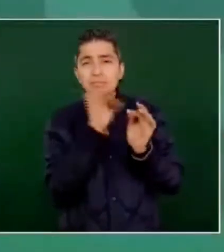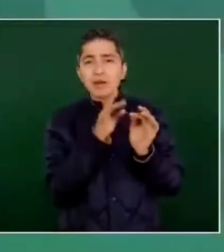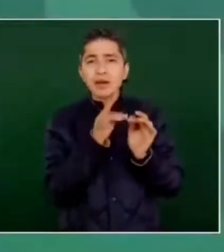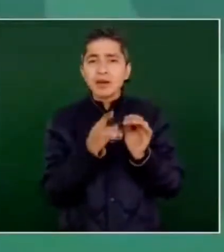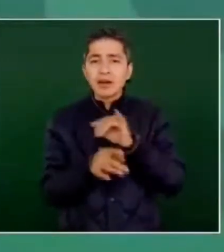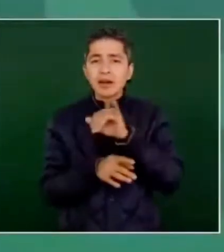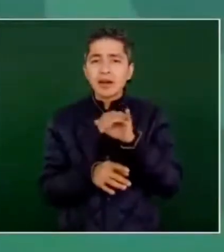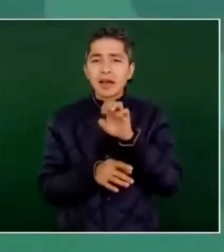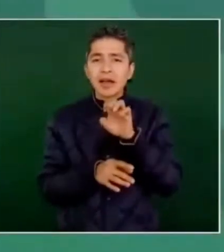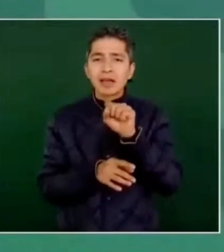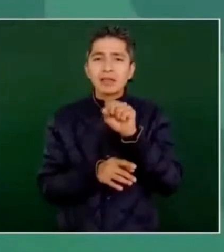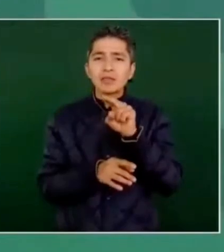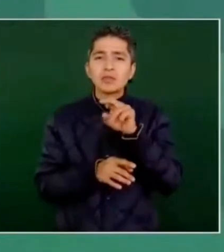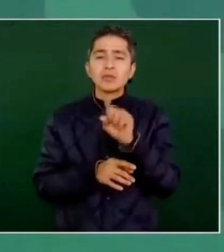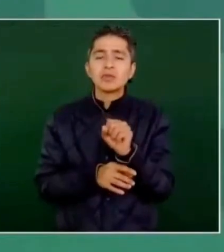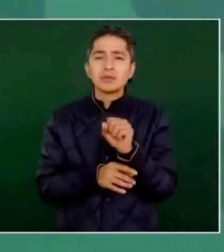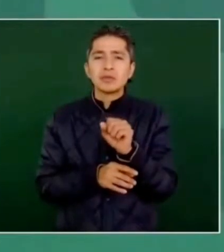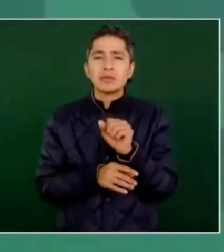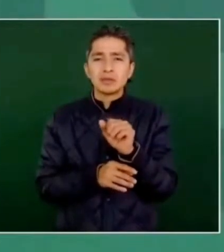Dígame